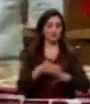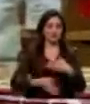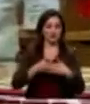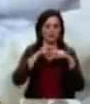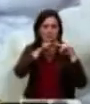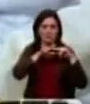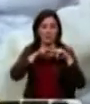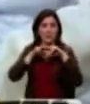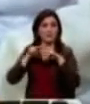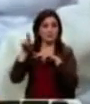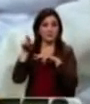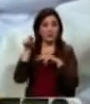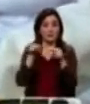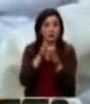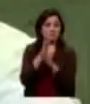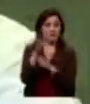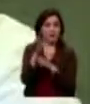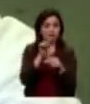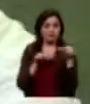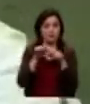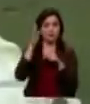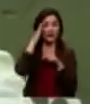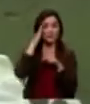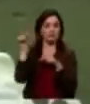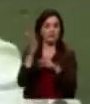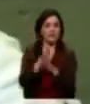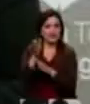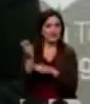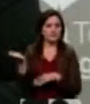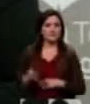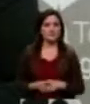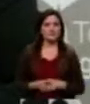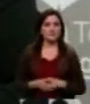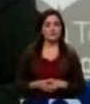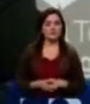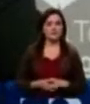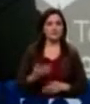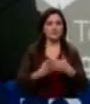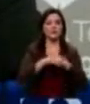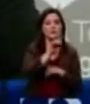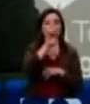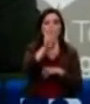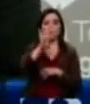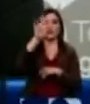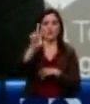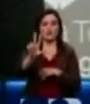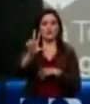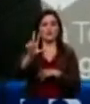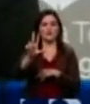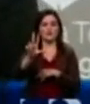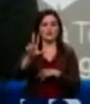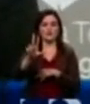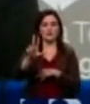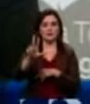de verificación por parte de los especialistas. Que corresponden a 143 casos